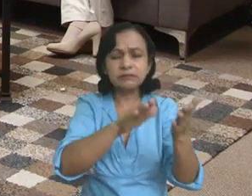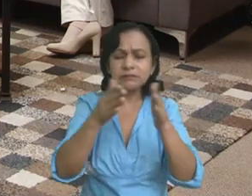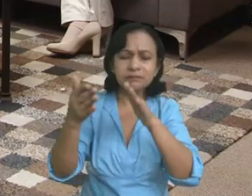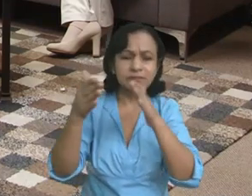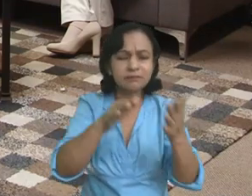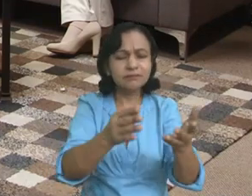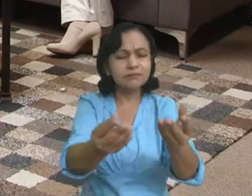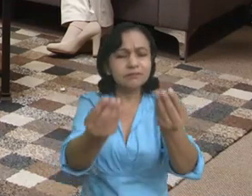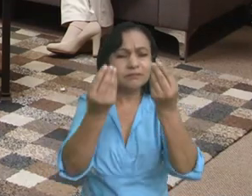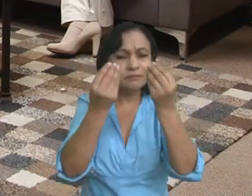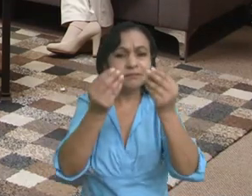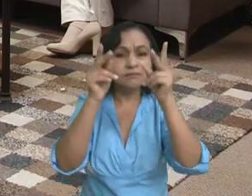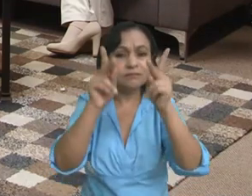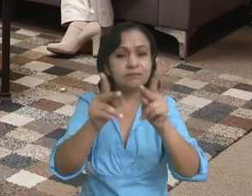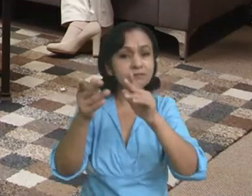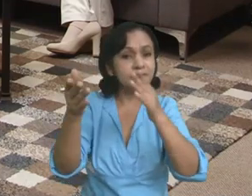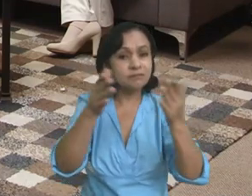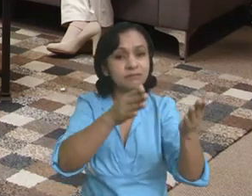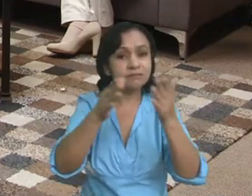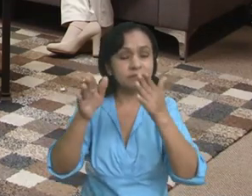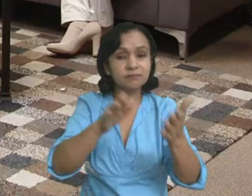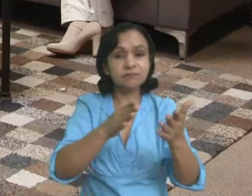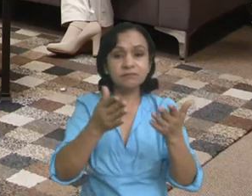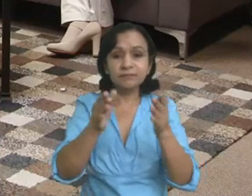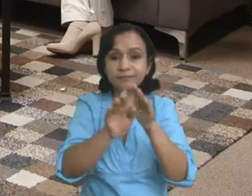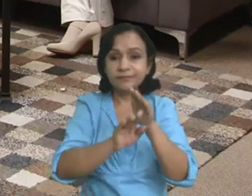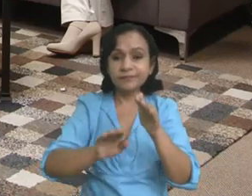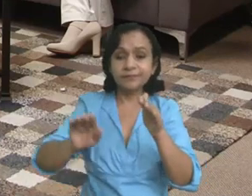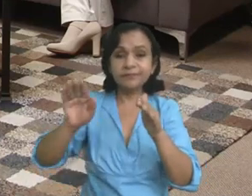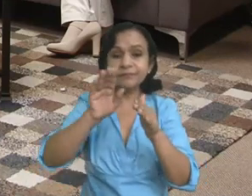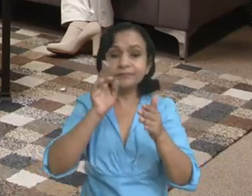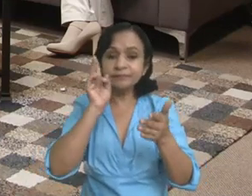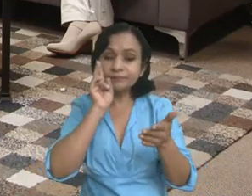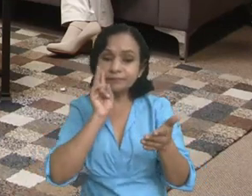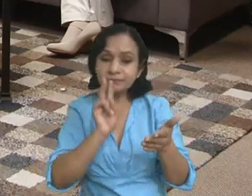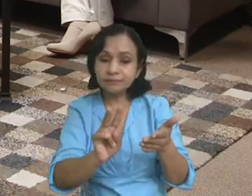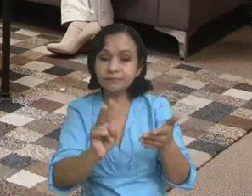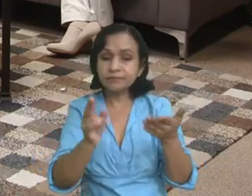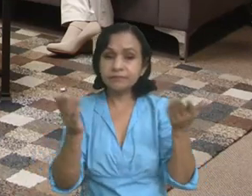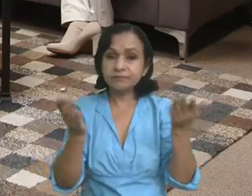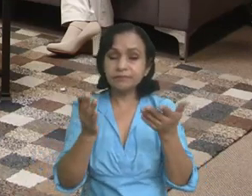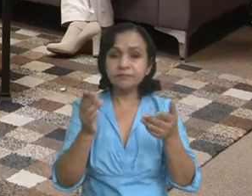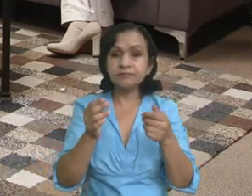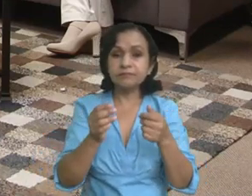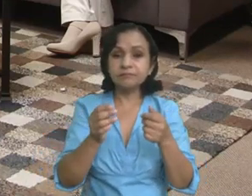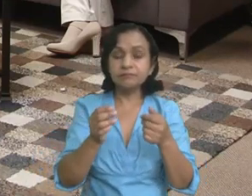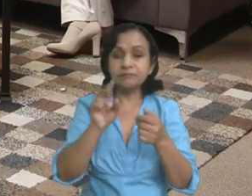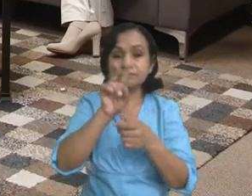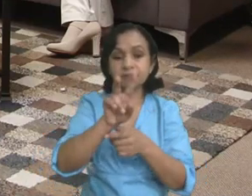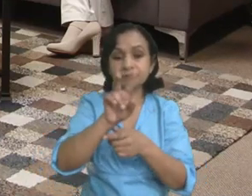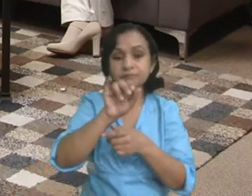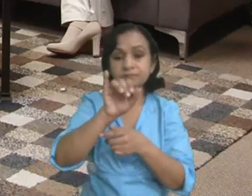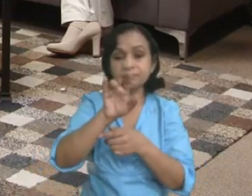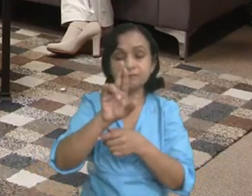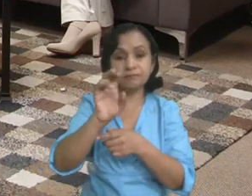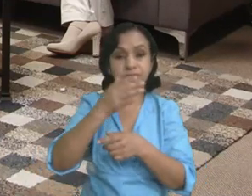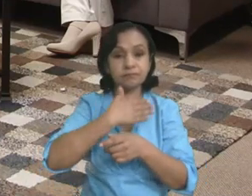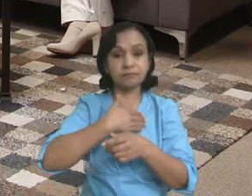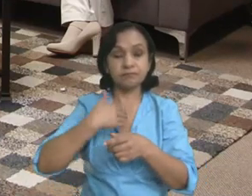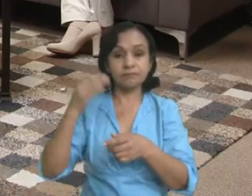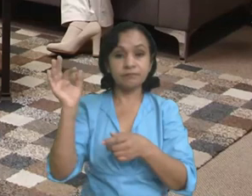pensamos que en la medida que entendamos más cómo funciona el mecanismo de acción de este virus, bueno, podamos estar en mejores